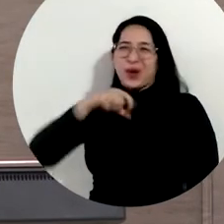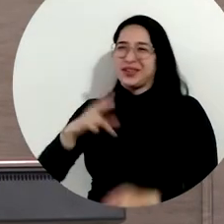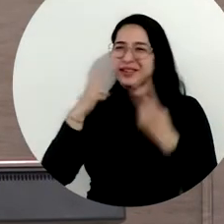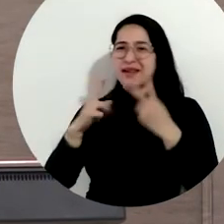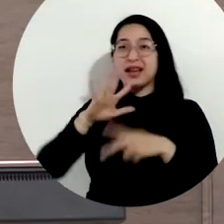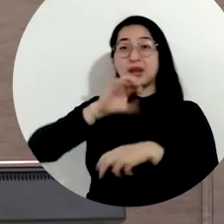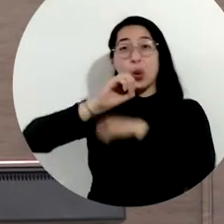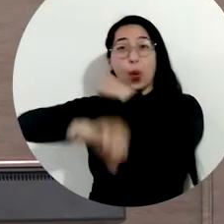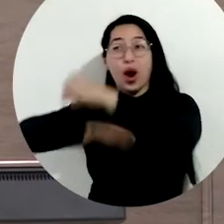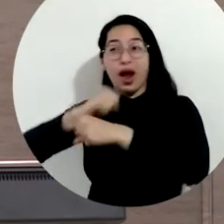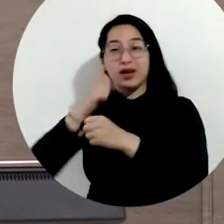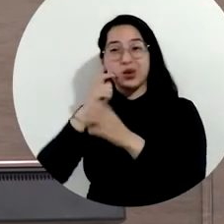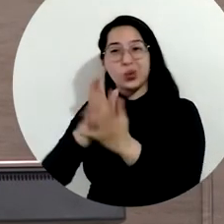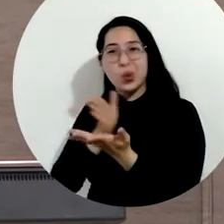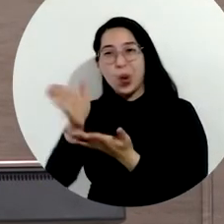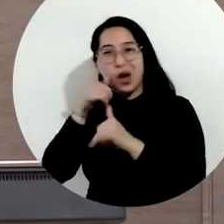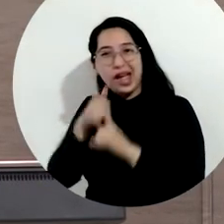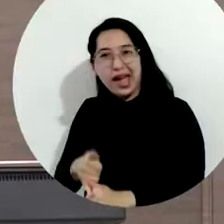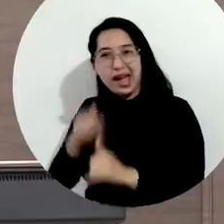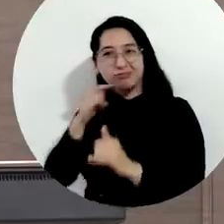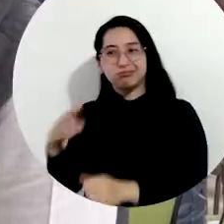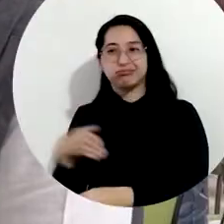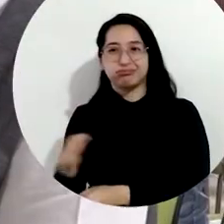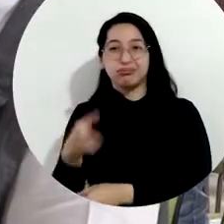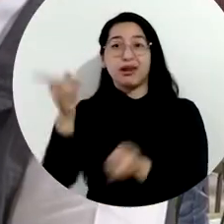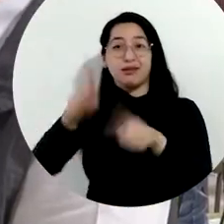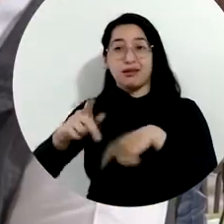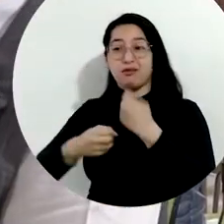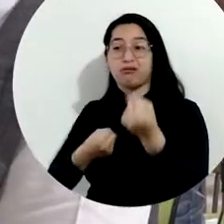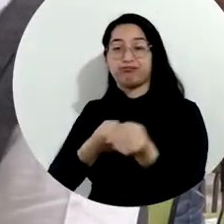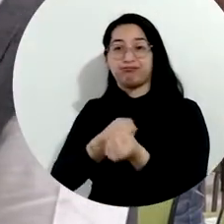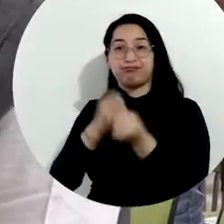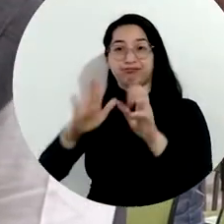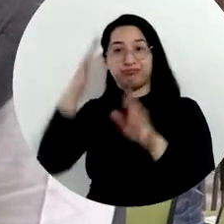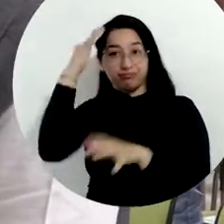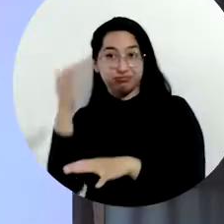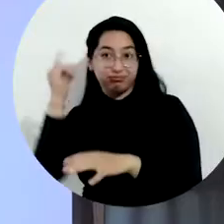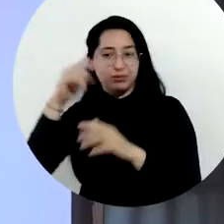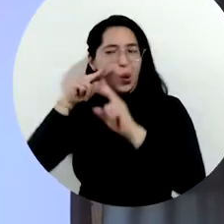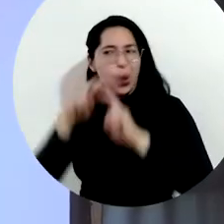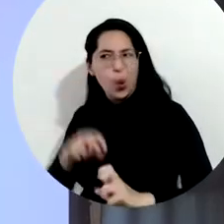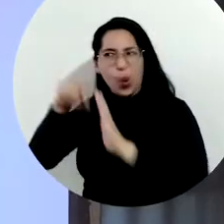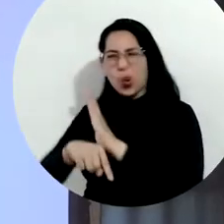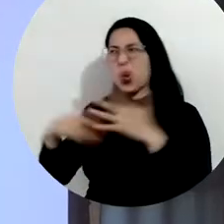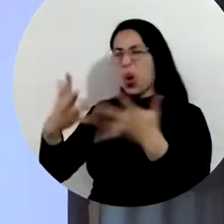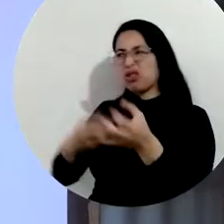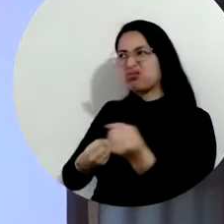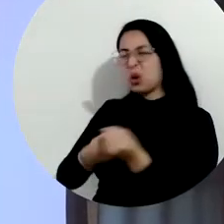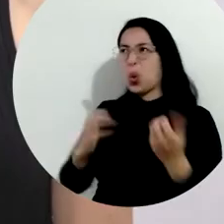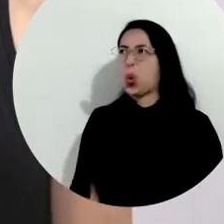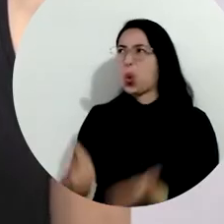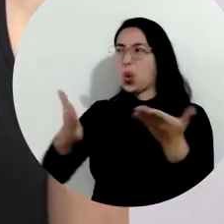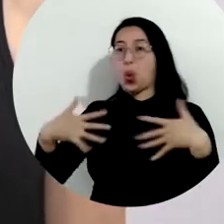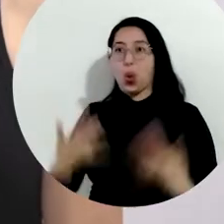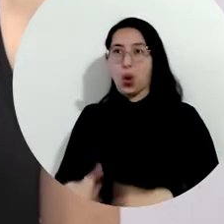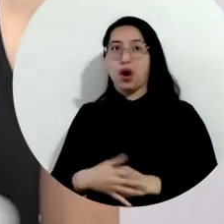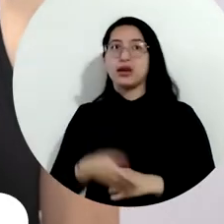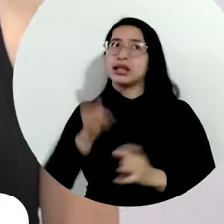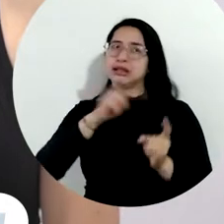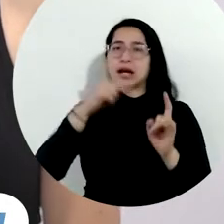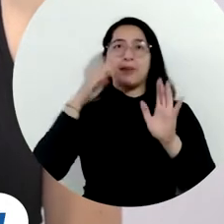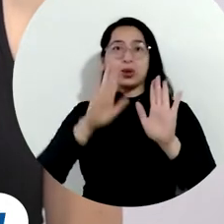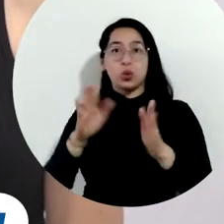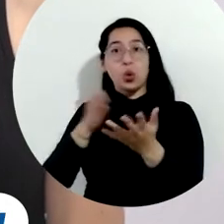lo largo de estas 5 décadas por parte del programa de ingeniería pesquera y a su contribución académica e investigativa. El programa de